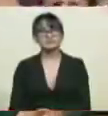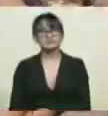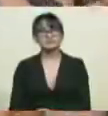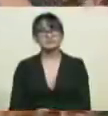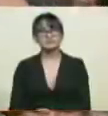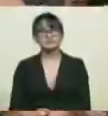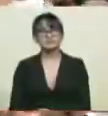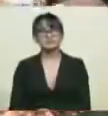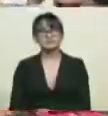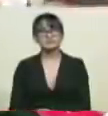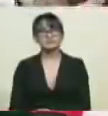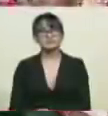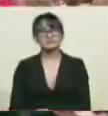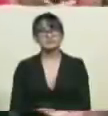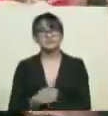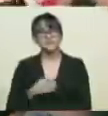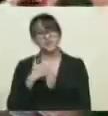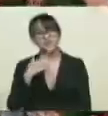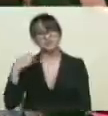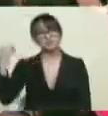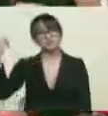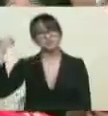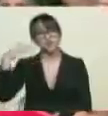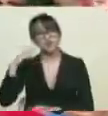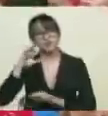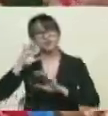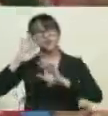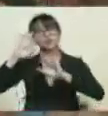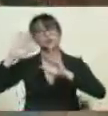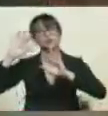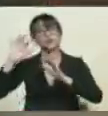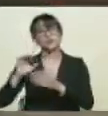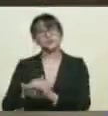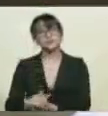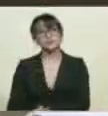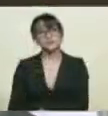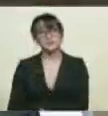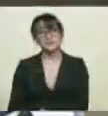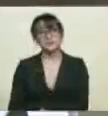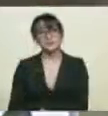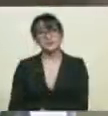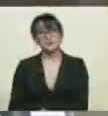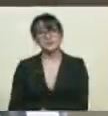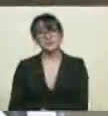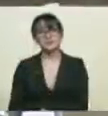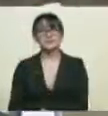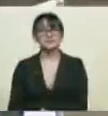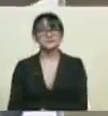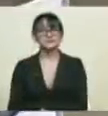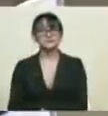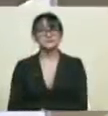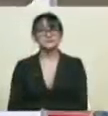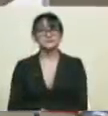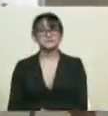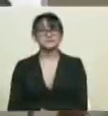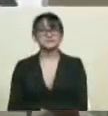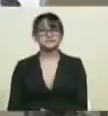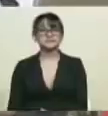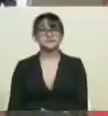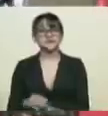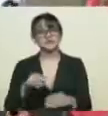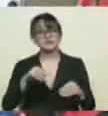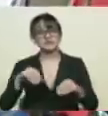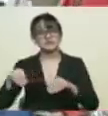Lo digo en este sol maravilloso, en este viento siempre coreano, de esta tierra